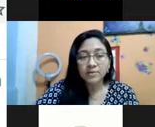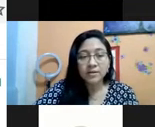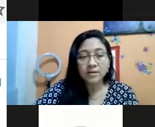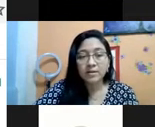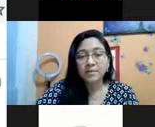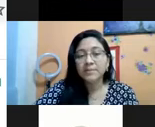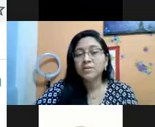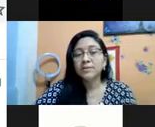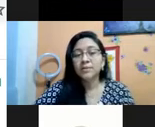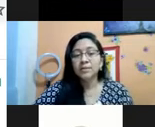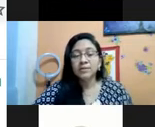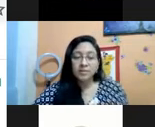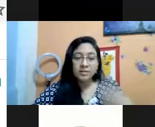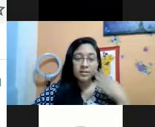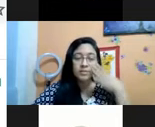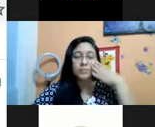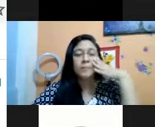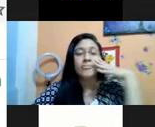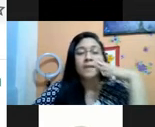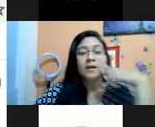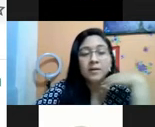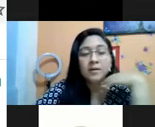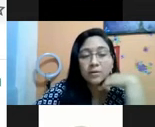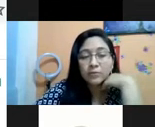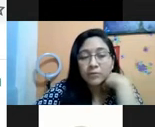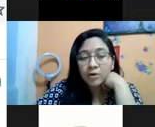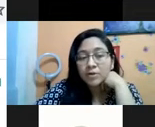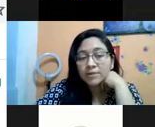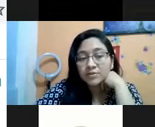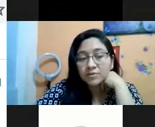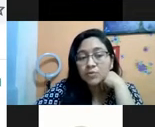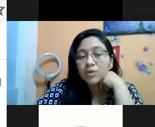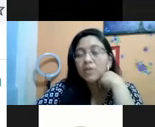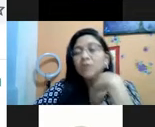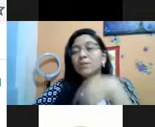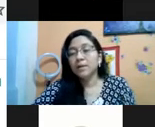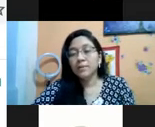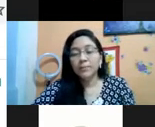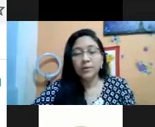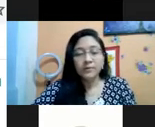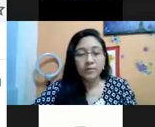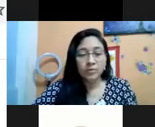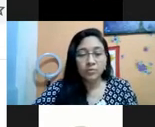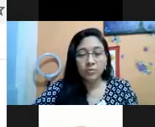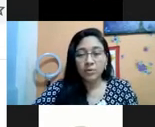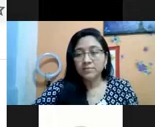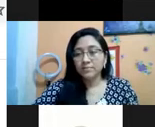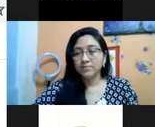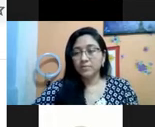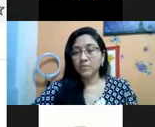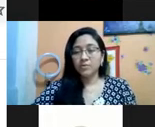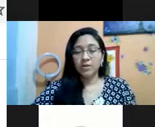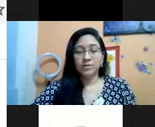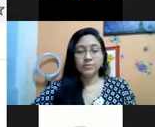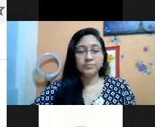elaboración e interpretación del tambor andino, tienen un foro, la sesión Zoom, y han puesto un quiz,